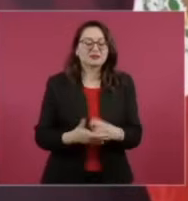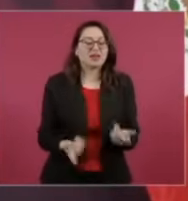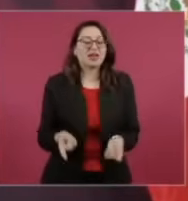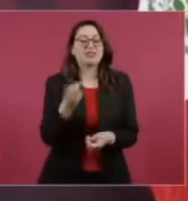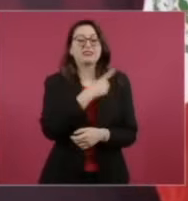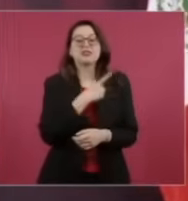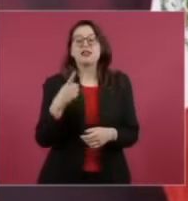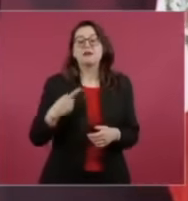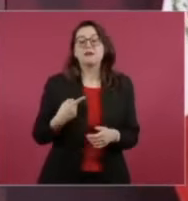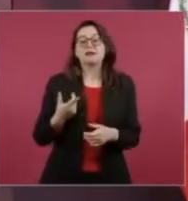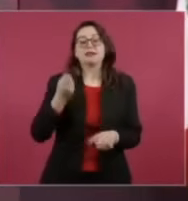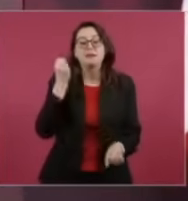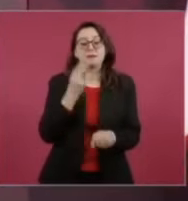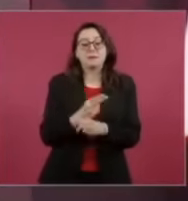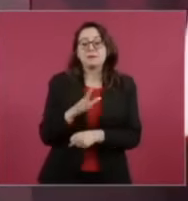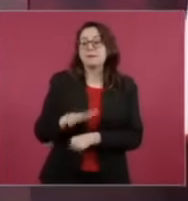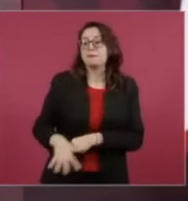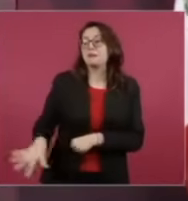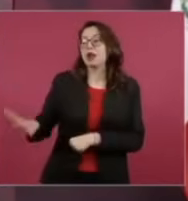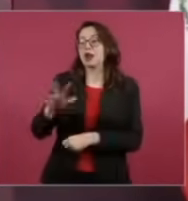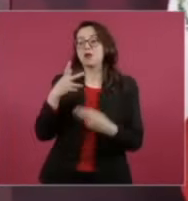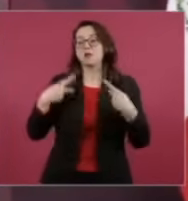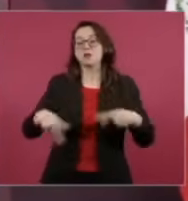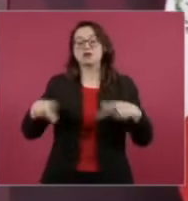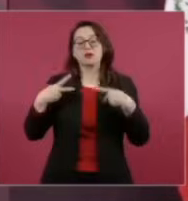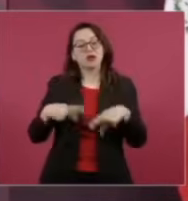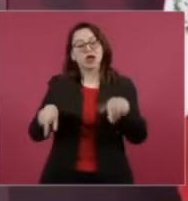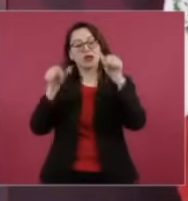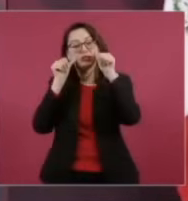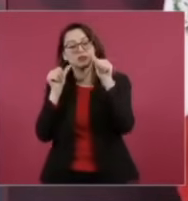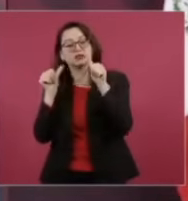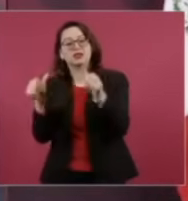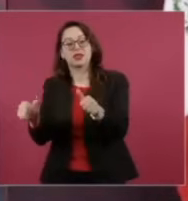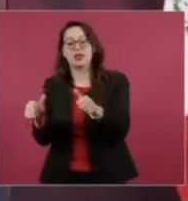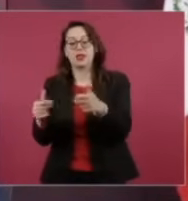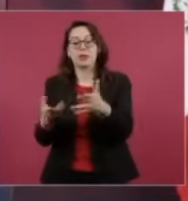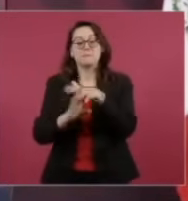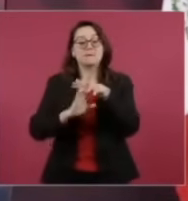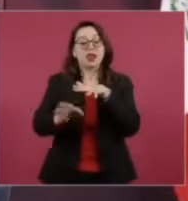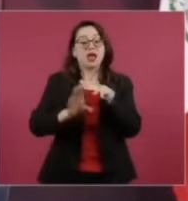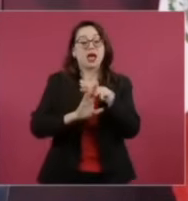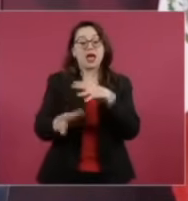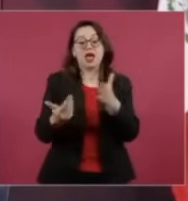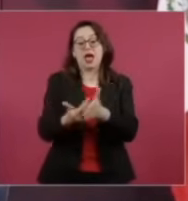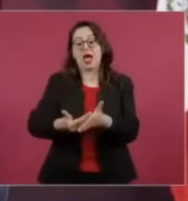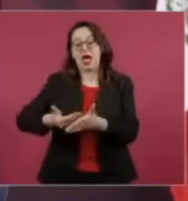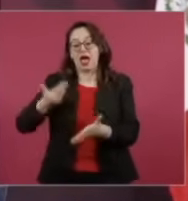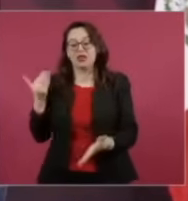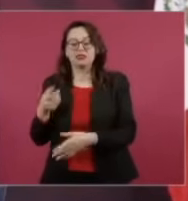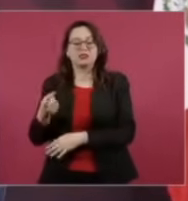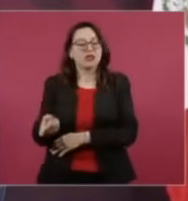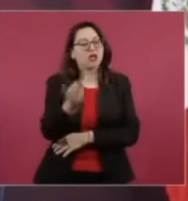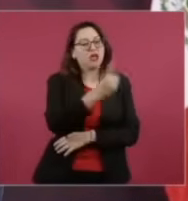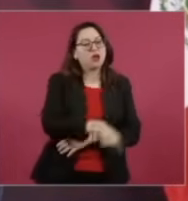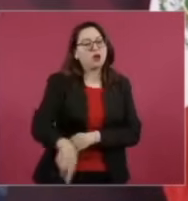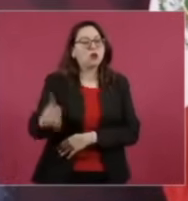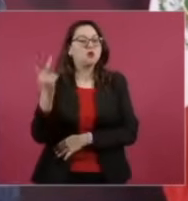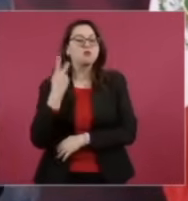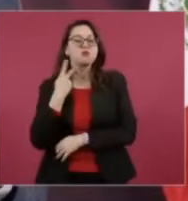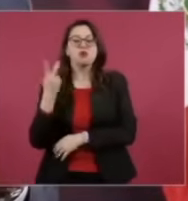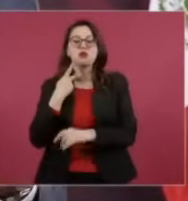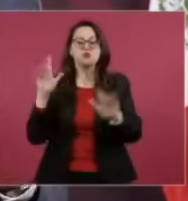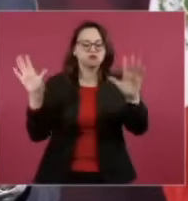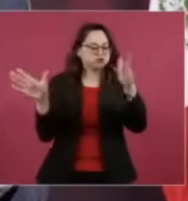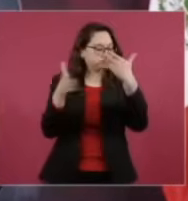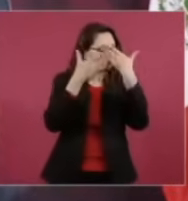las causas que originan la migración que era una ceguera política no